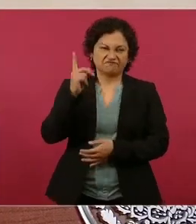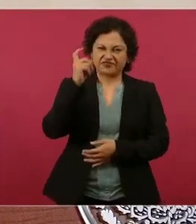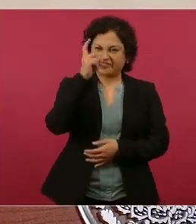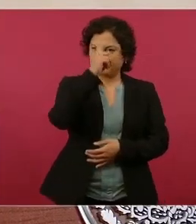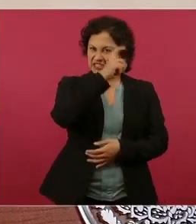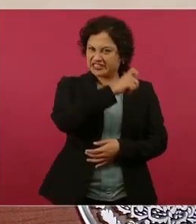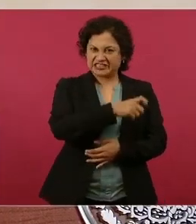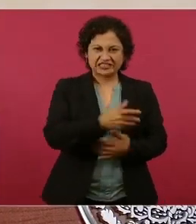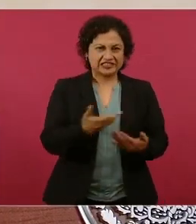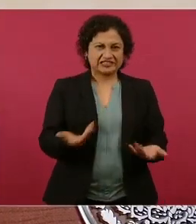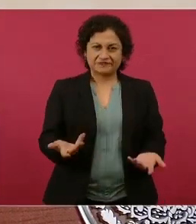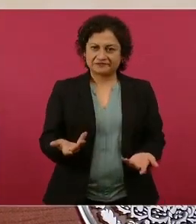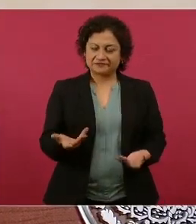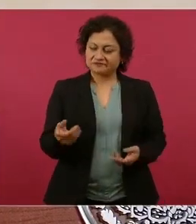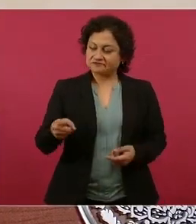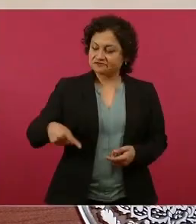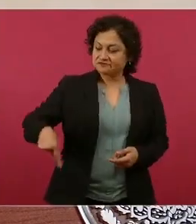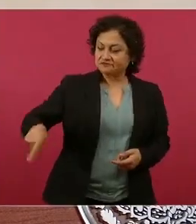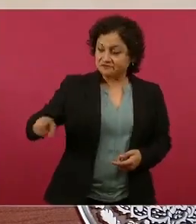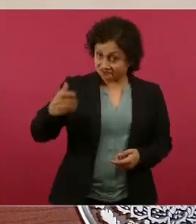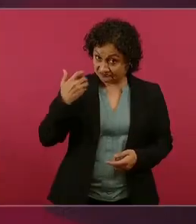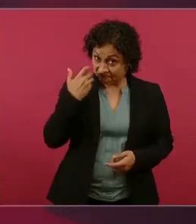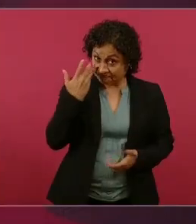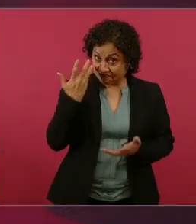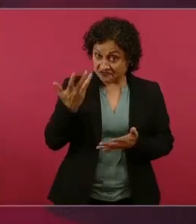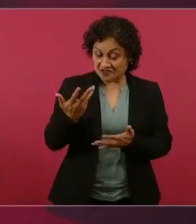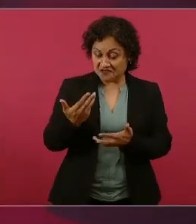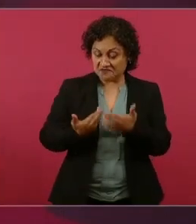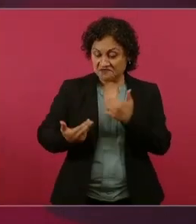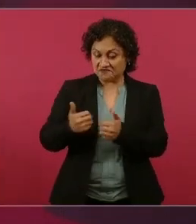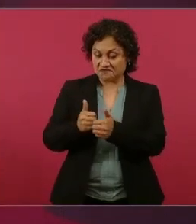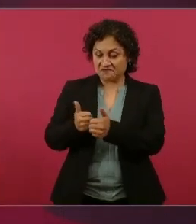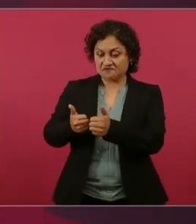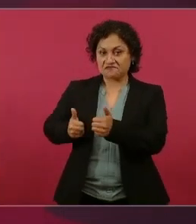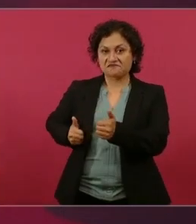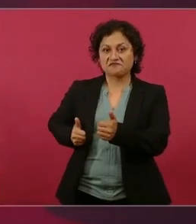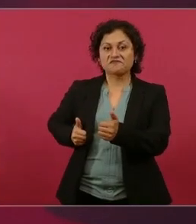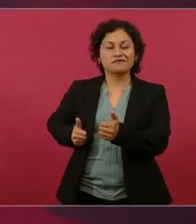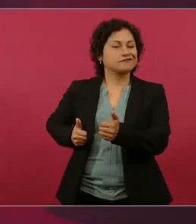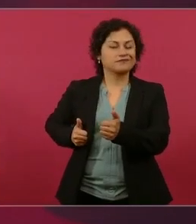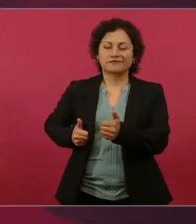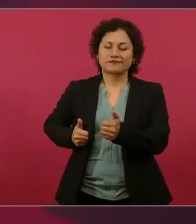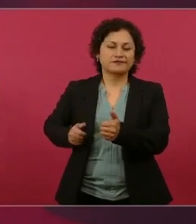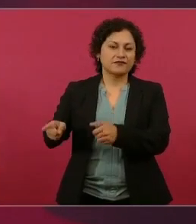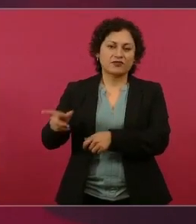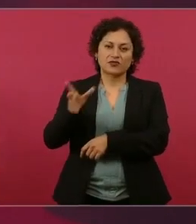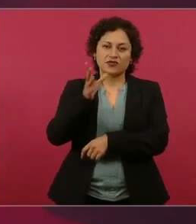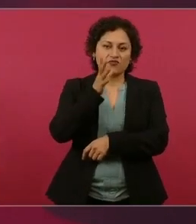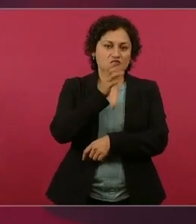No van a poder los conservadores retrogradar.